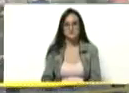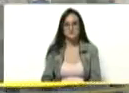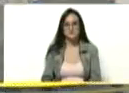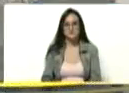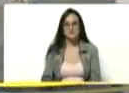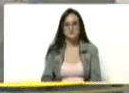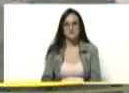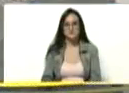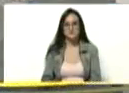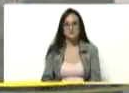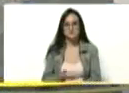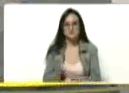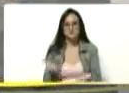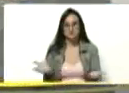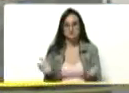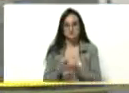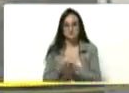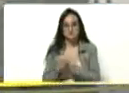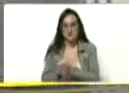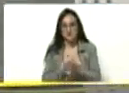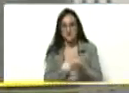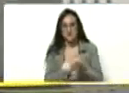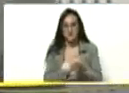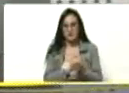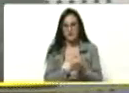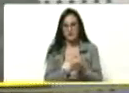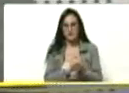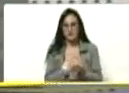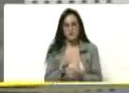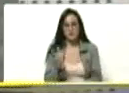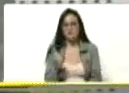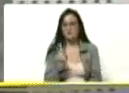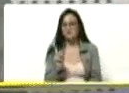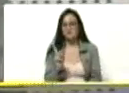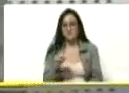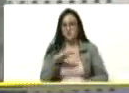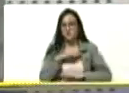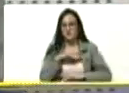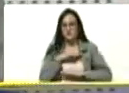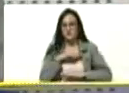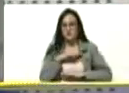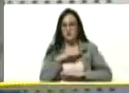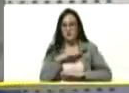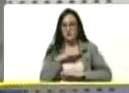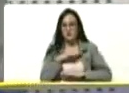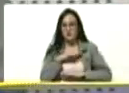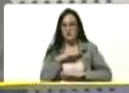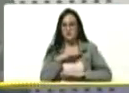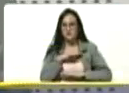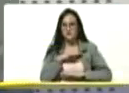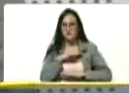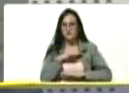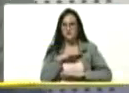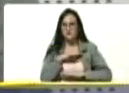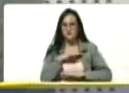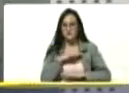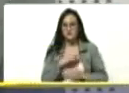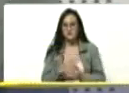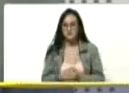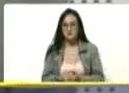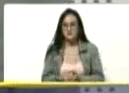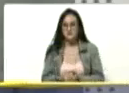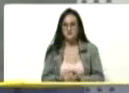Comrades. Compañeros. It is not enough to no es suficiente advocate for an end to the embargo. Con abogar